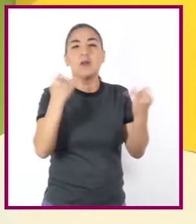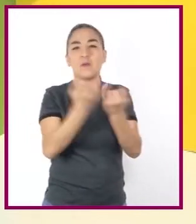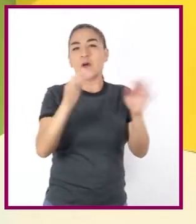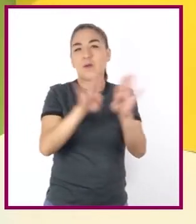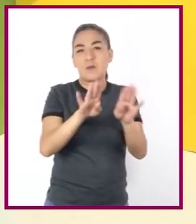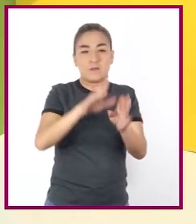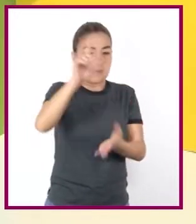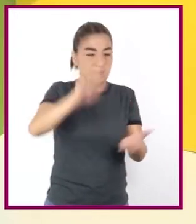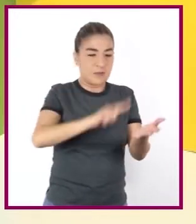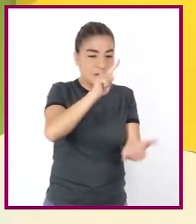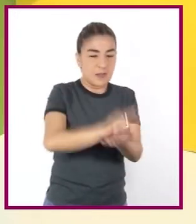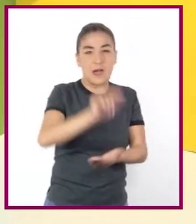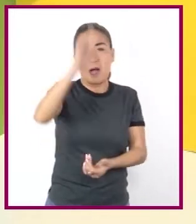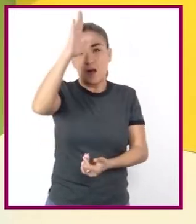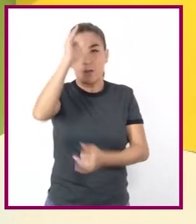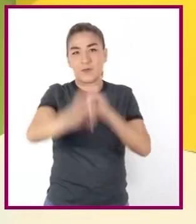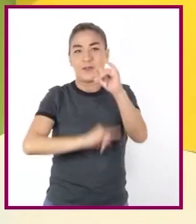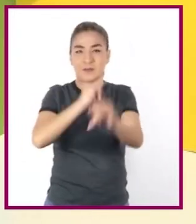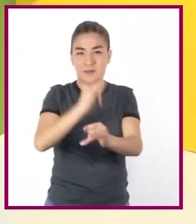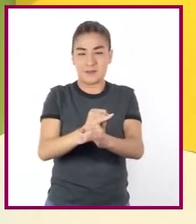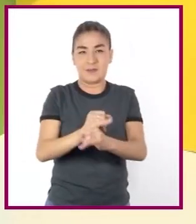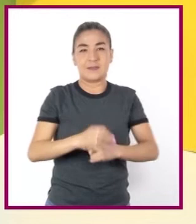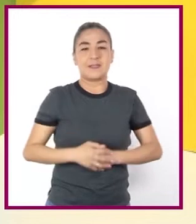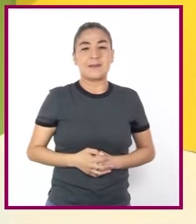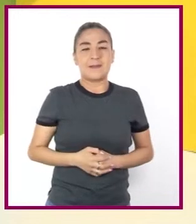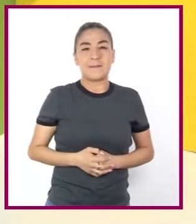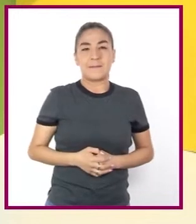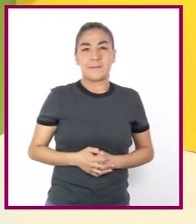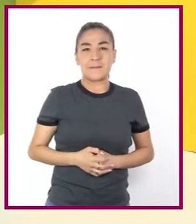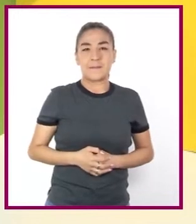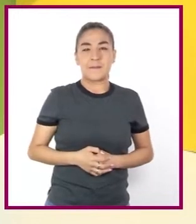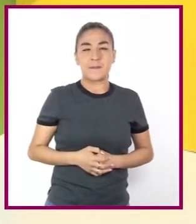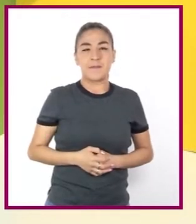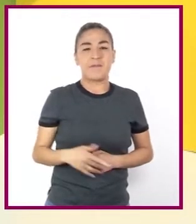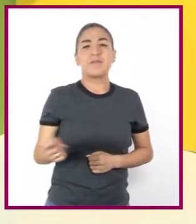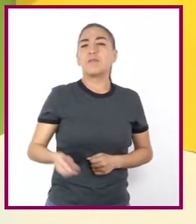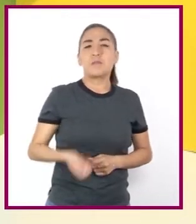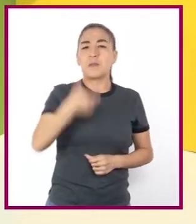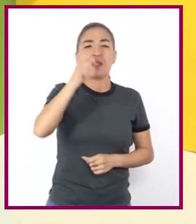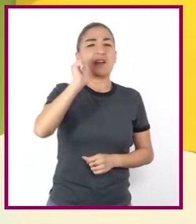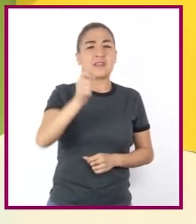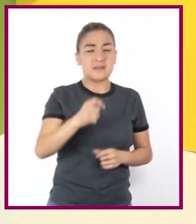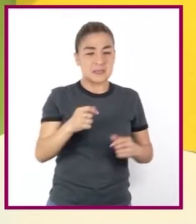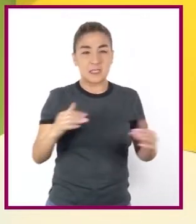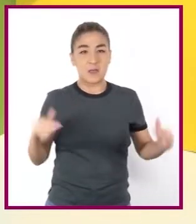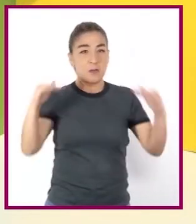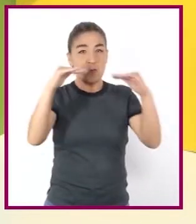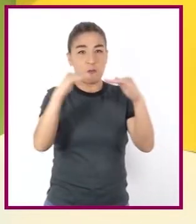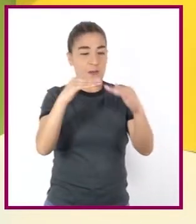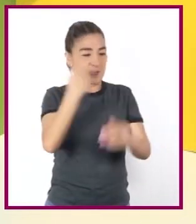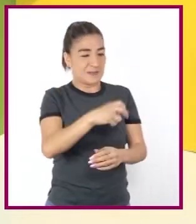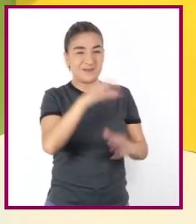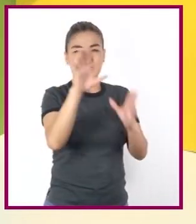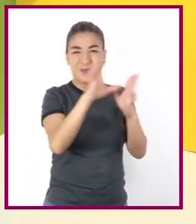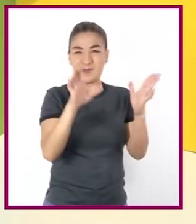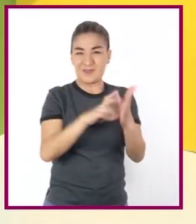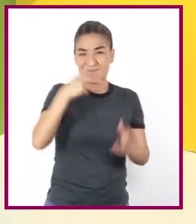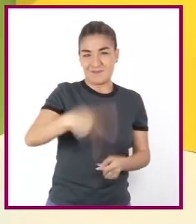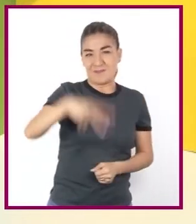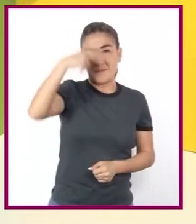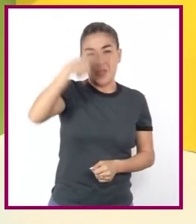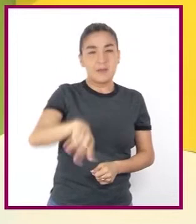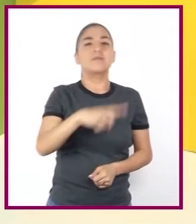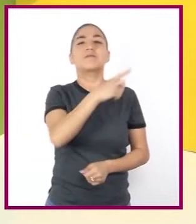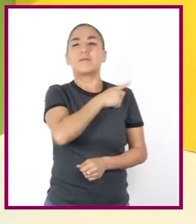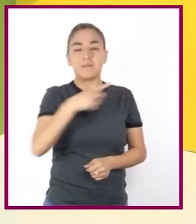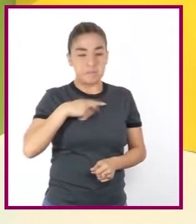tratados y convenios internacionales. El principio de igualdad en nuestra Constitución reconoce y respeta